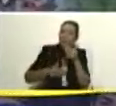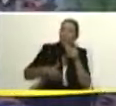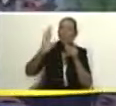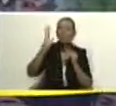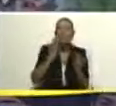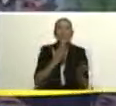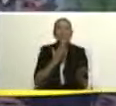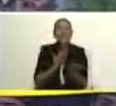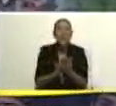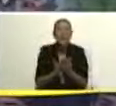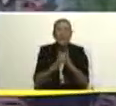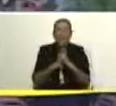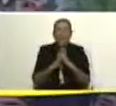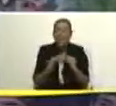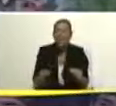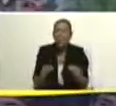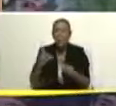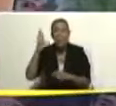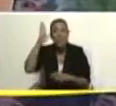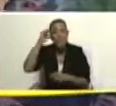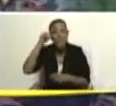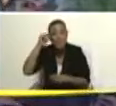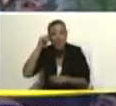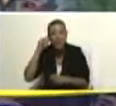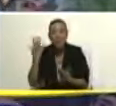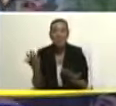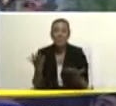Gracias por todos los baños, la